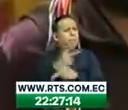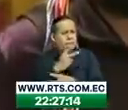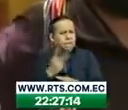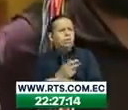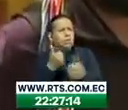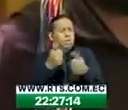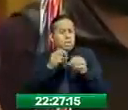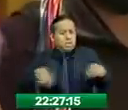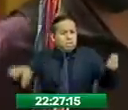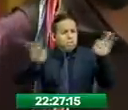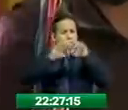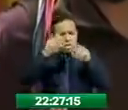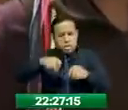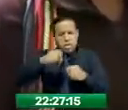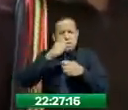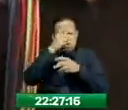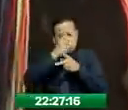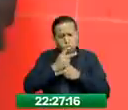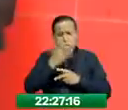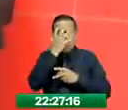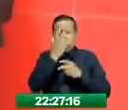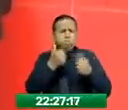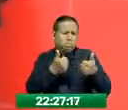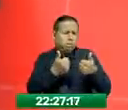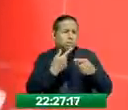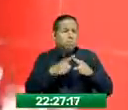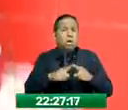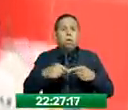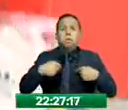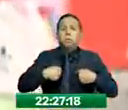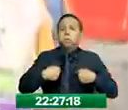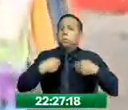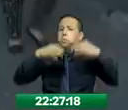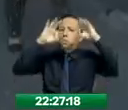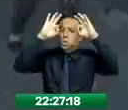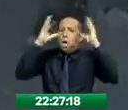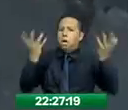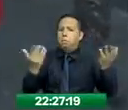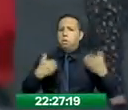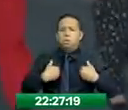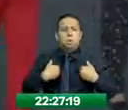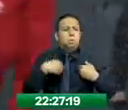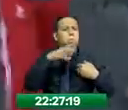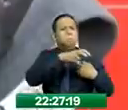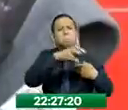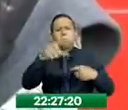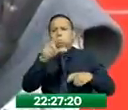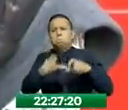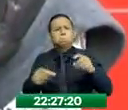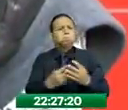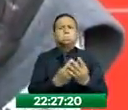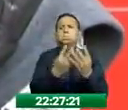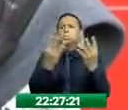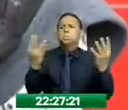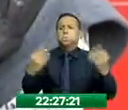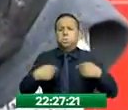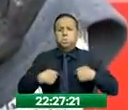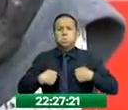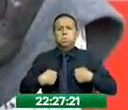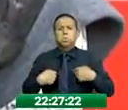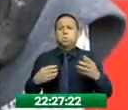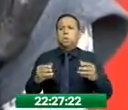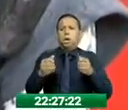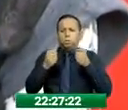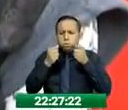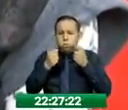contagios algunos con alegría mencionaron que no conocen a nadie de su alrededor que padezca la enfermedad yo a nosotros la funda de atado